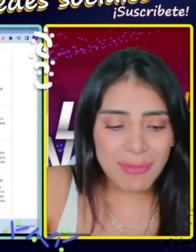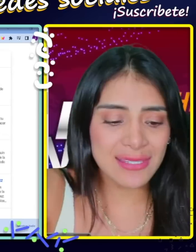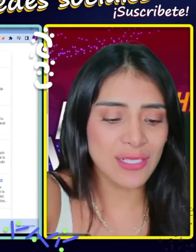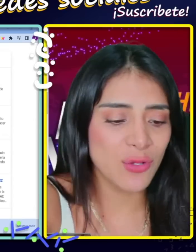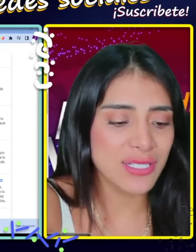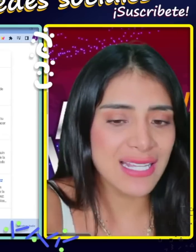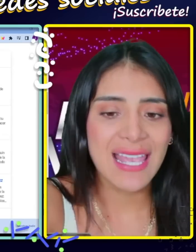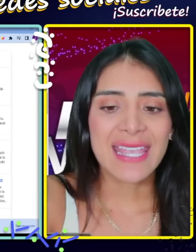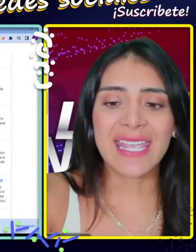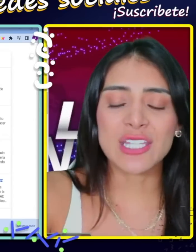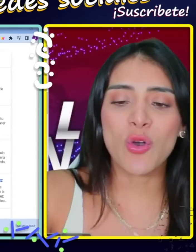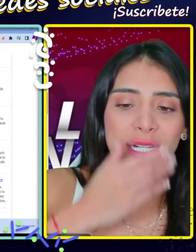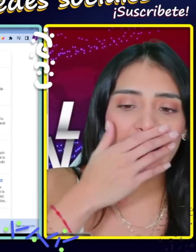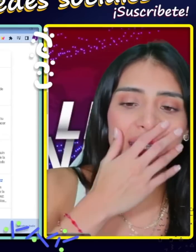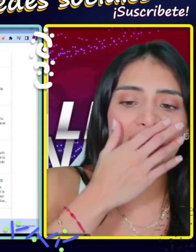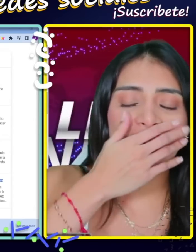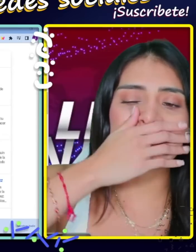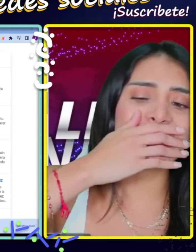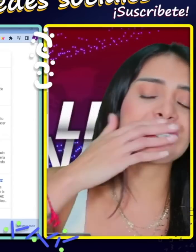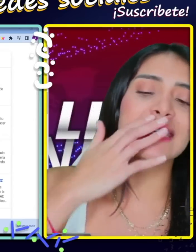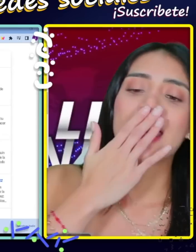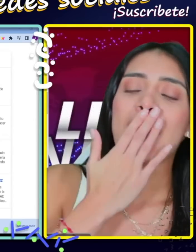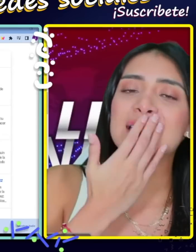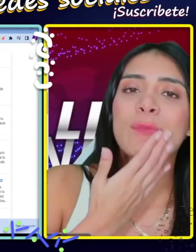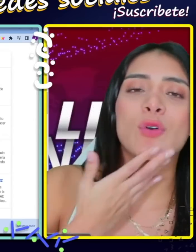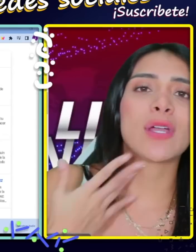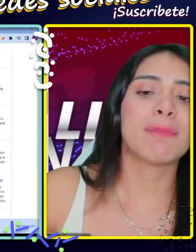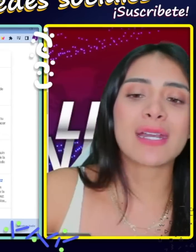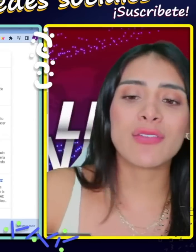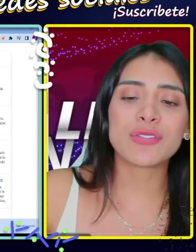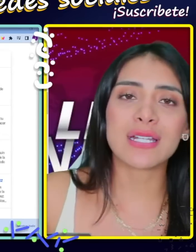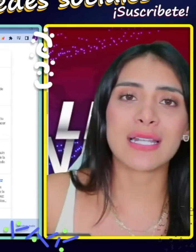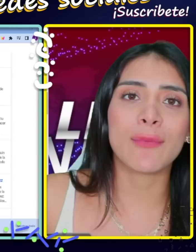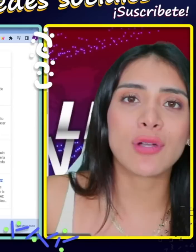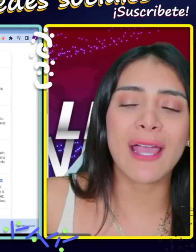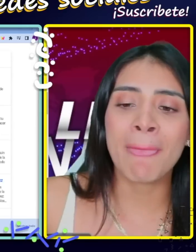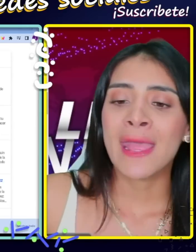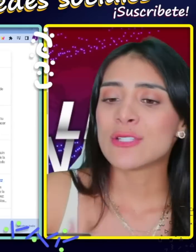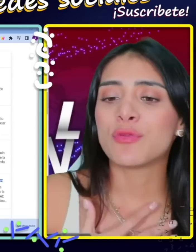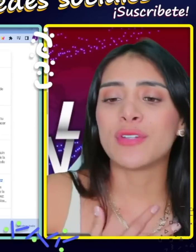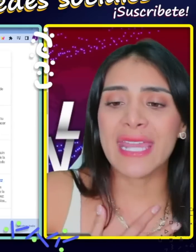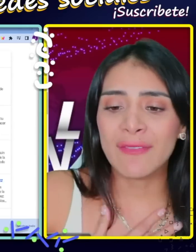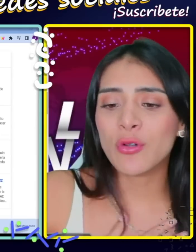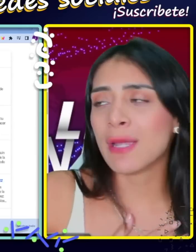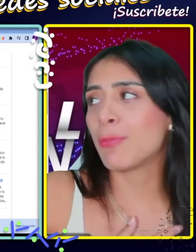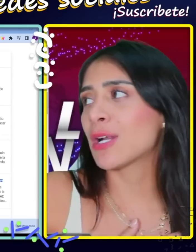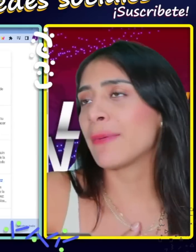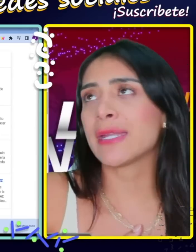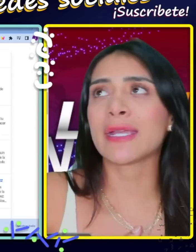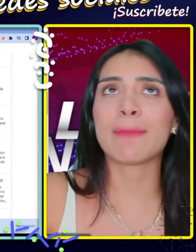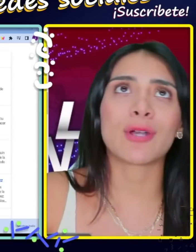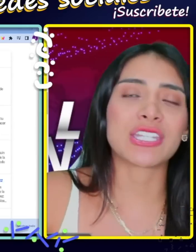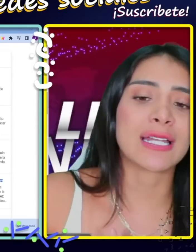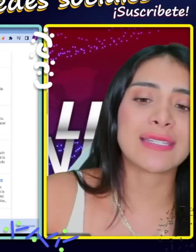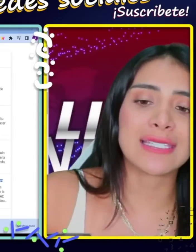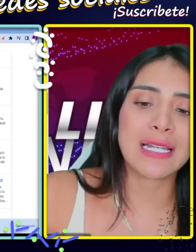tan mentirosas, que lloren ahí ya casi casi hasta el moco ahí embarrándoseles en la boca, sufriendo que por la Virgen,